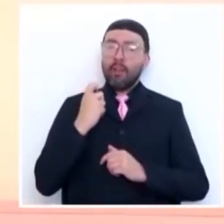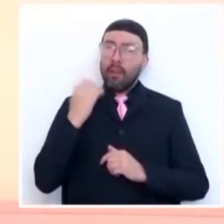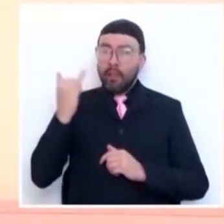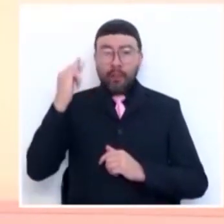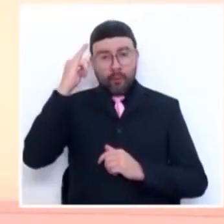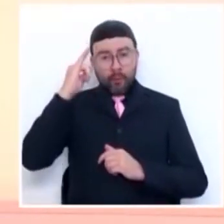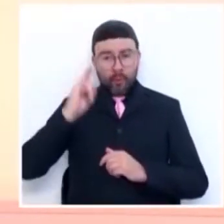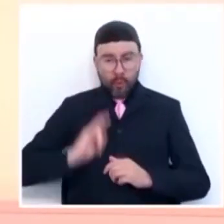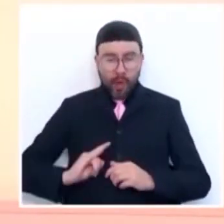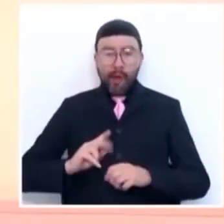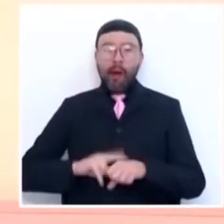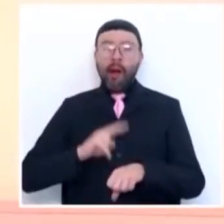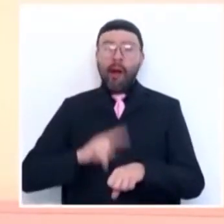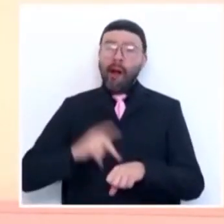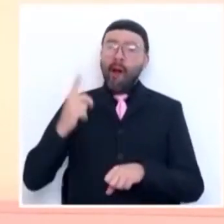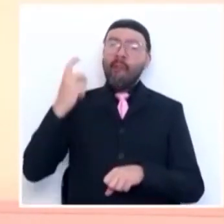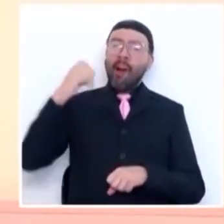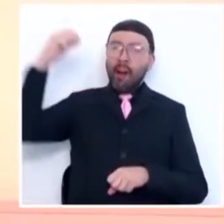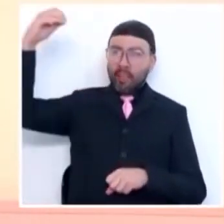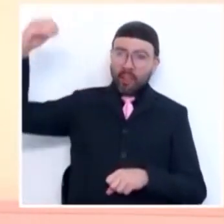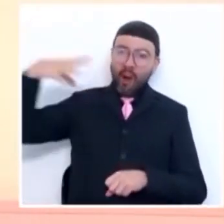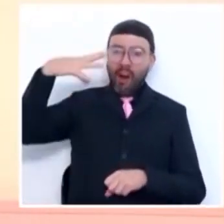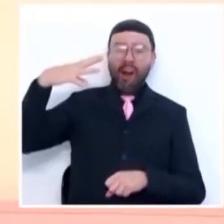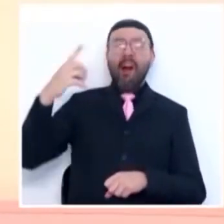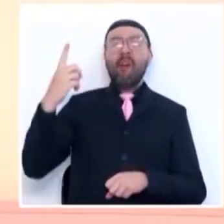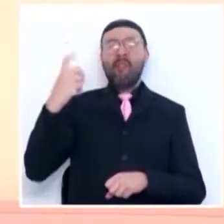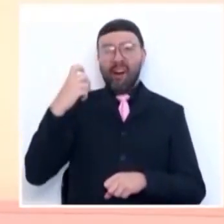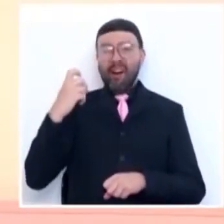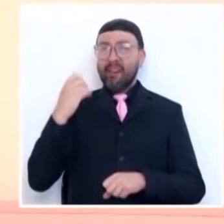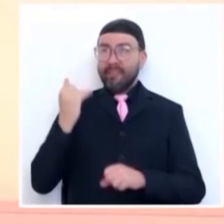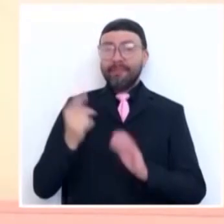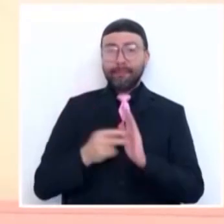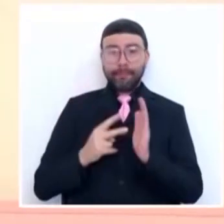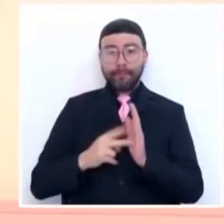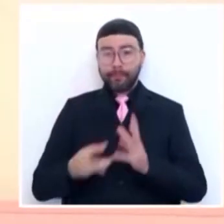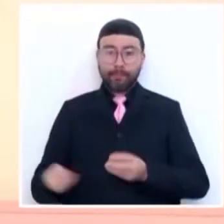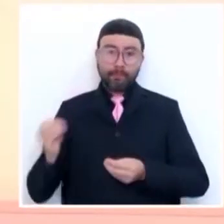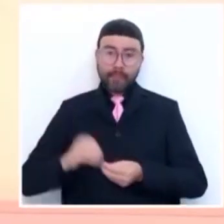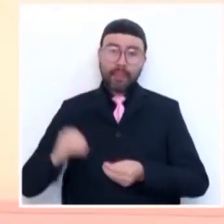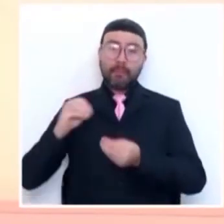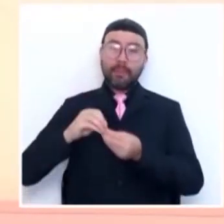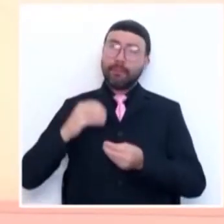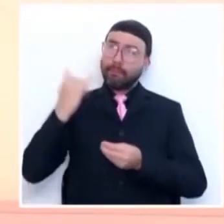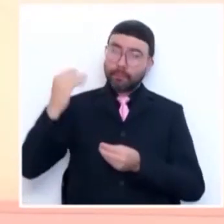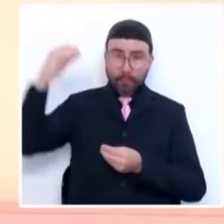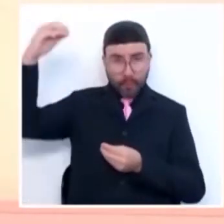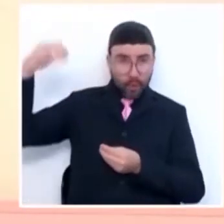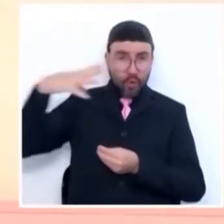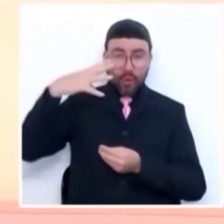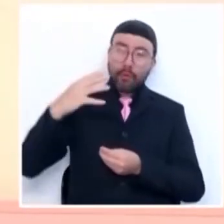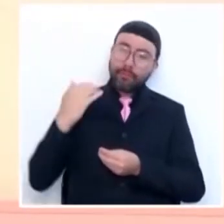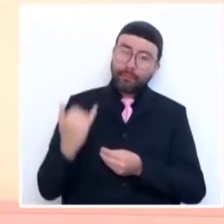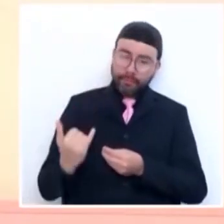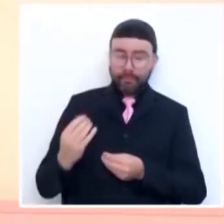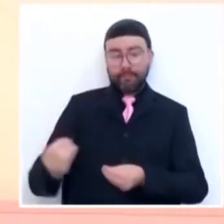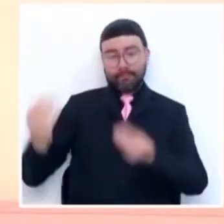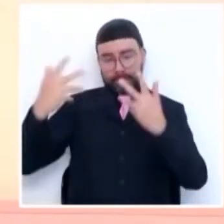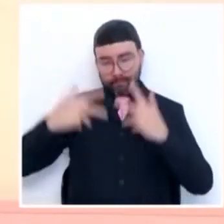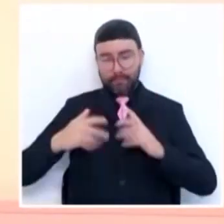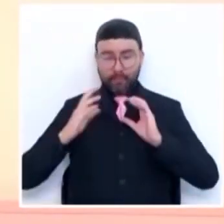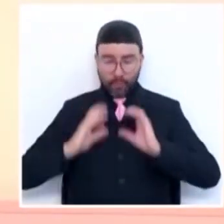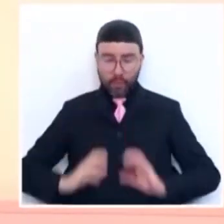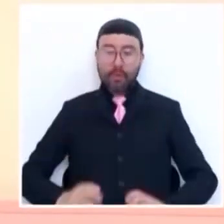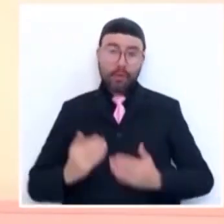alimento natural que es la luz solar. Y tenemos que incrementar la cantidad de luz solar que recibimos en nuestro